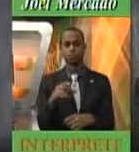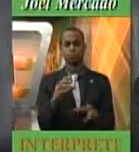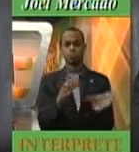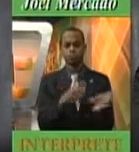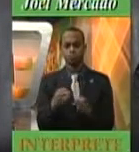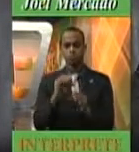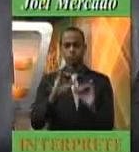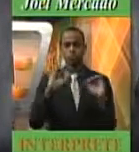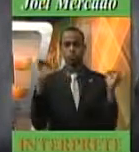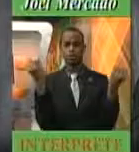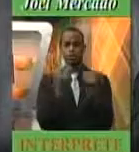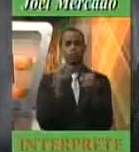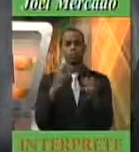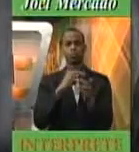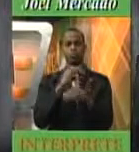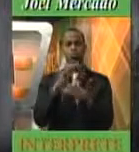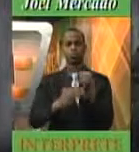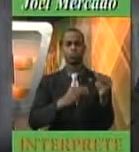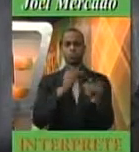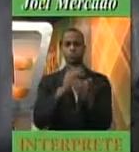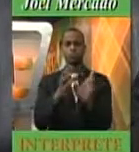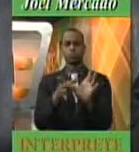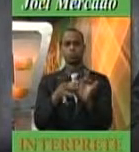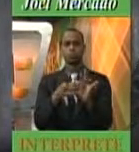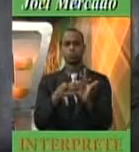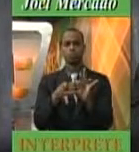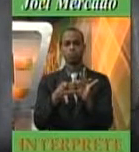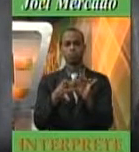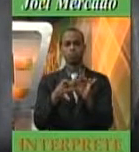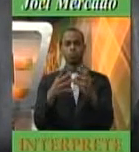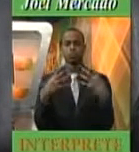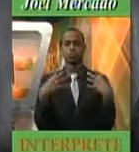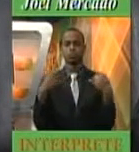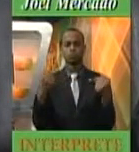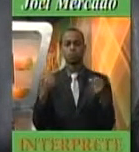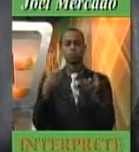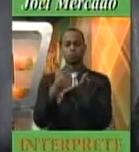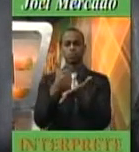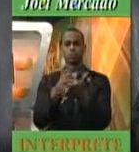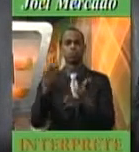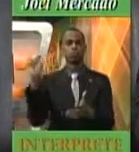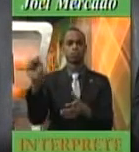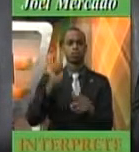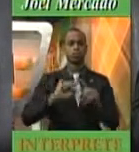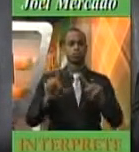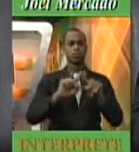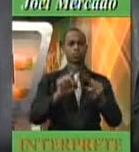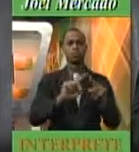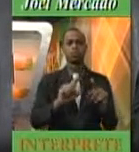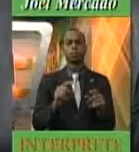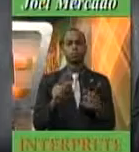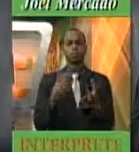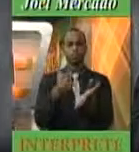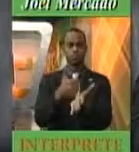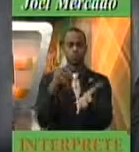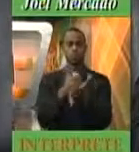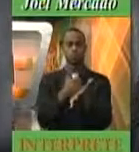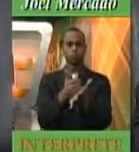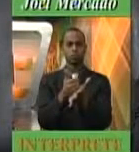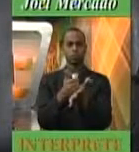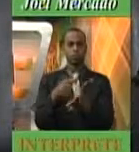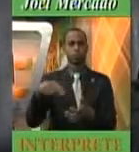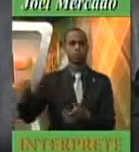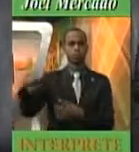hemos estado trabajando, hemos sido acompañados por cooperantes, por socios que nos están ayudando. En este caso han